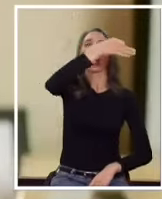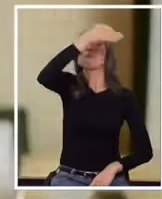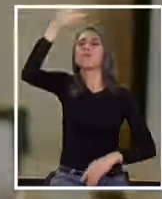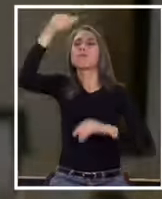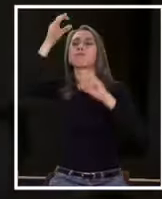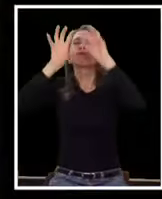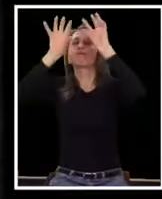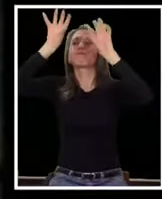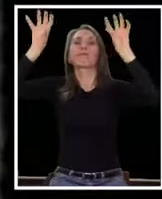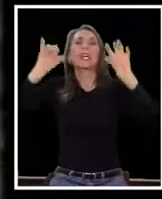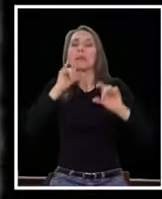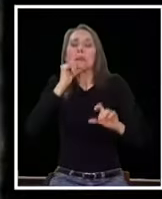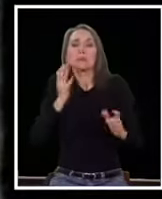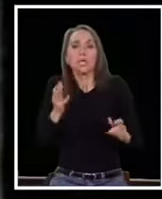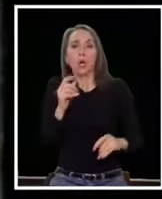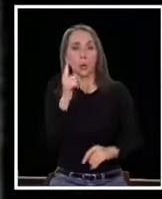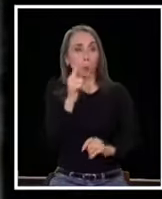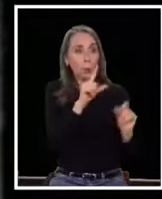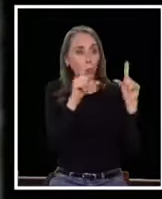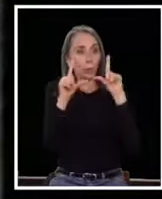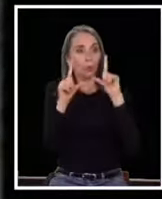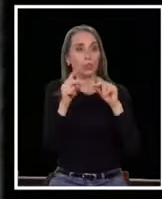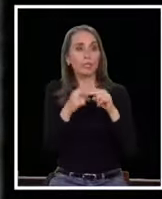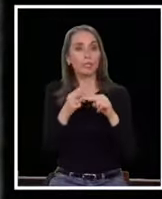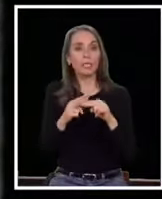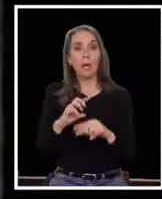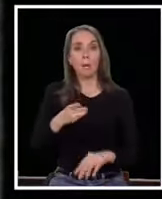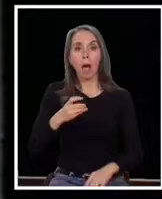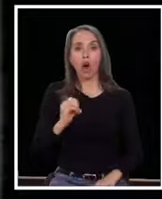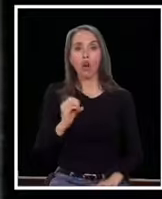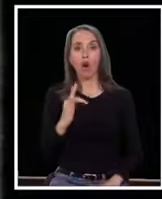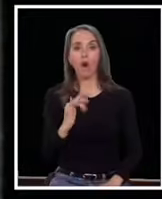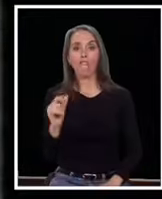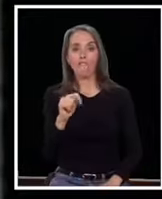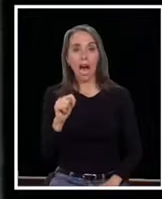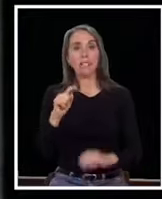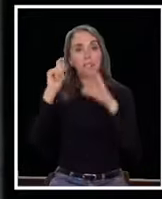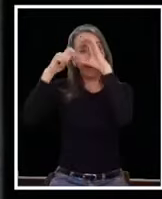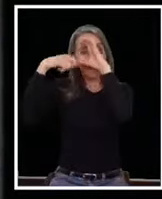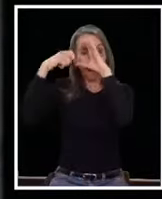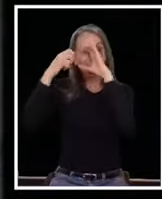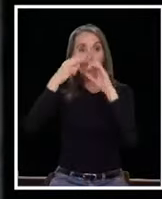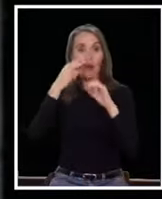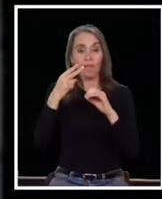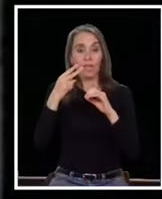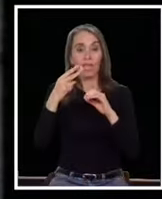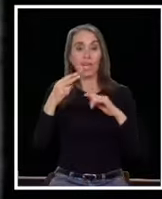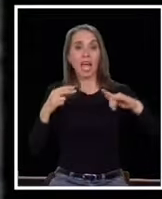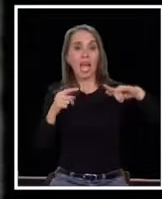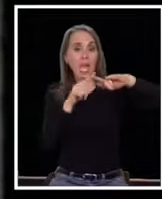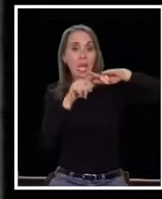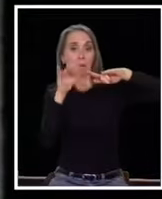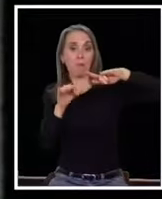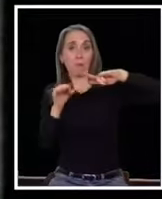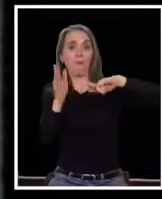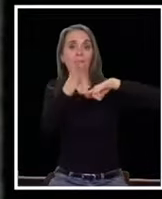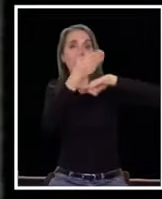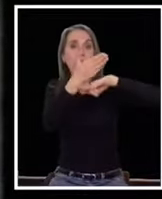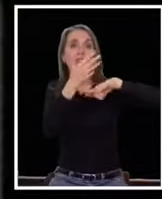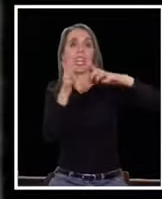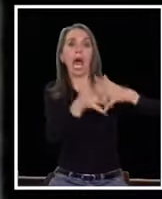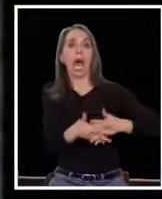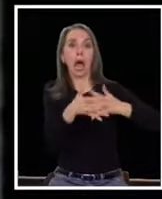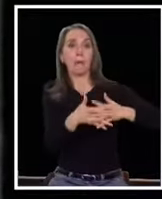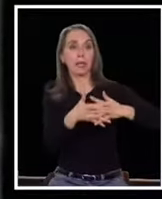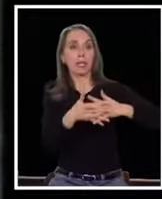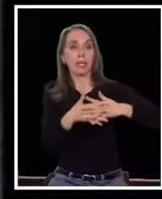qué son. Uno de los incidentes fue el llamado Go Fast. El video muestra el encuentro de un avión estadounidense y un objeto